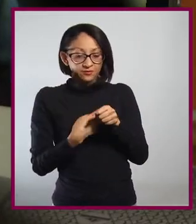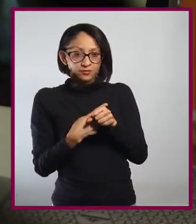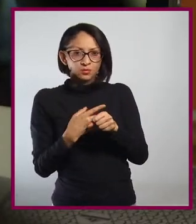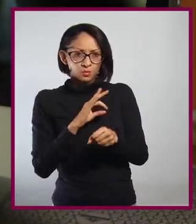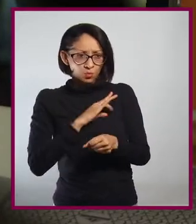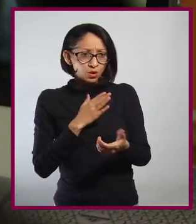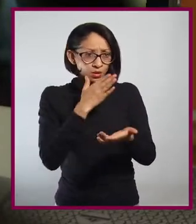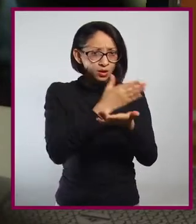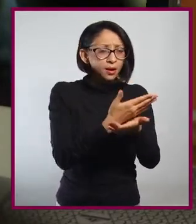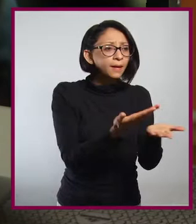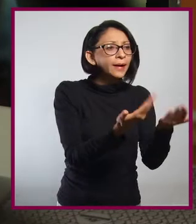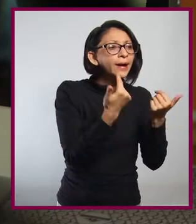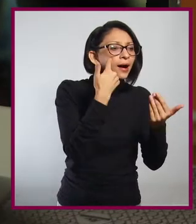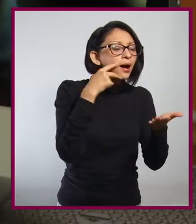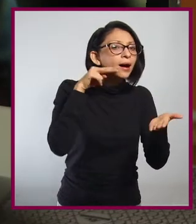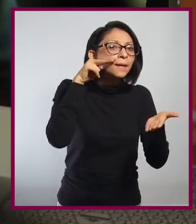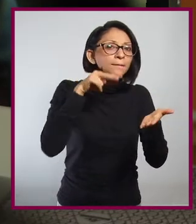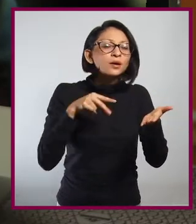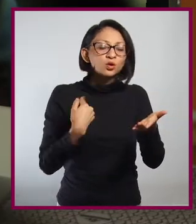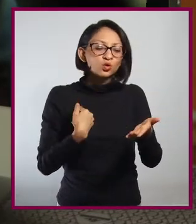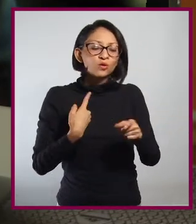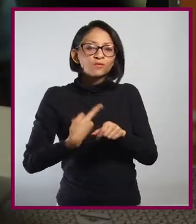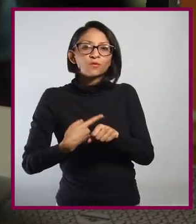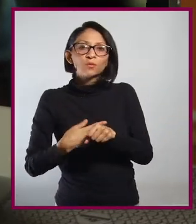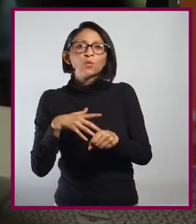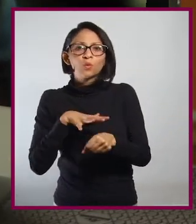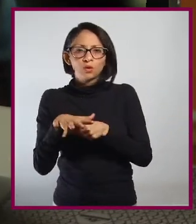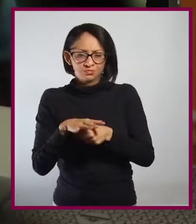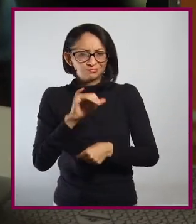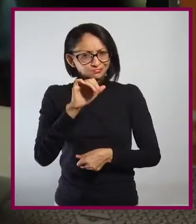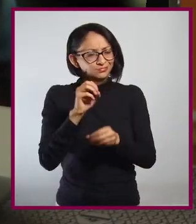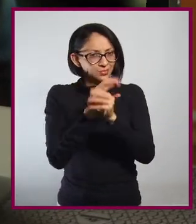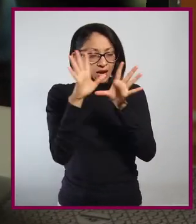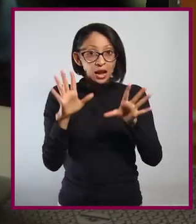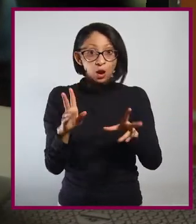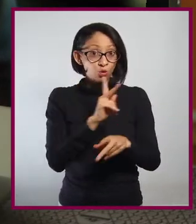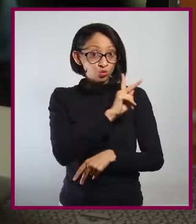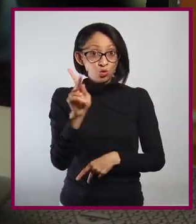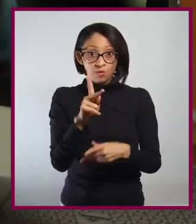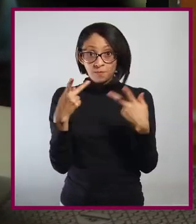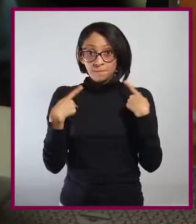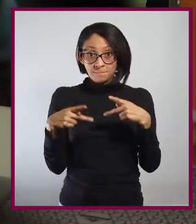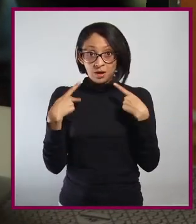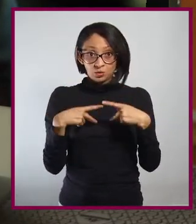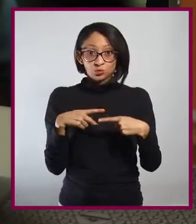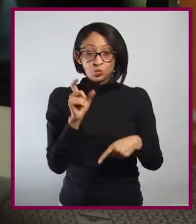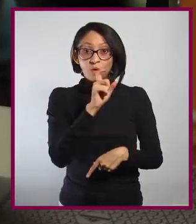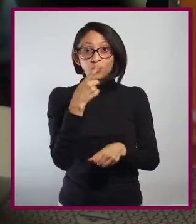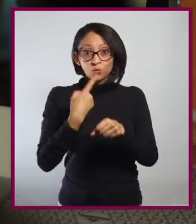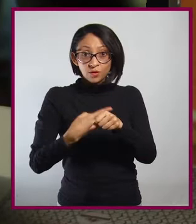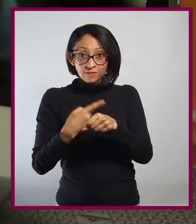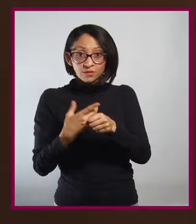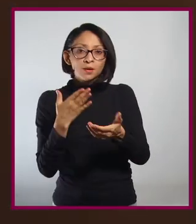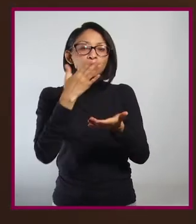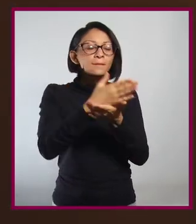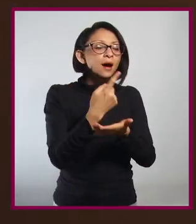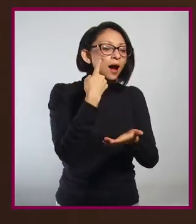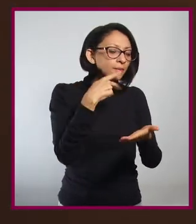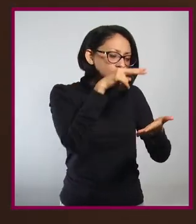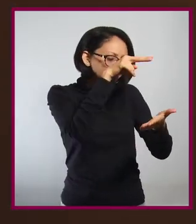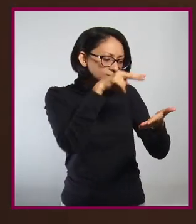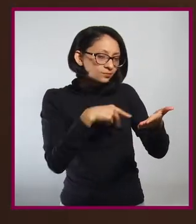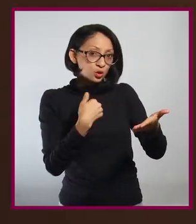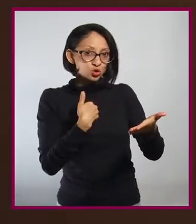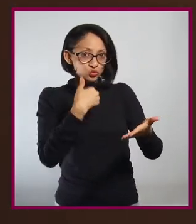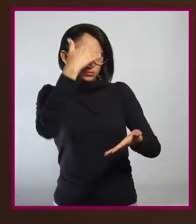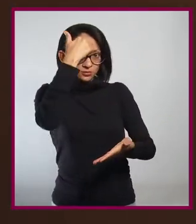instituciones públicas, el paciente tiene derecho a solicitar al menos un resumen con la información que le permita